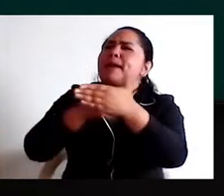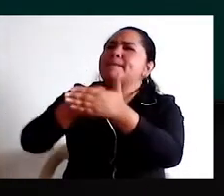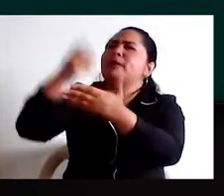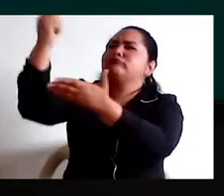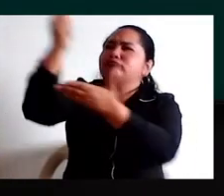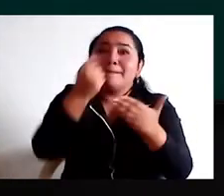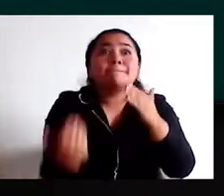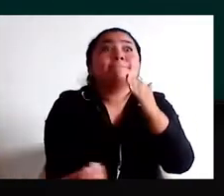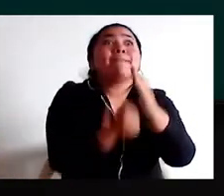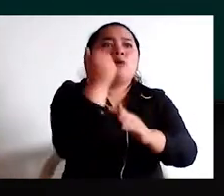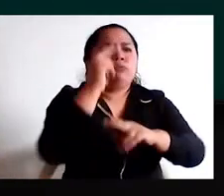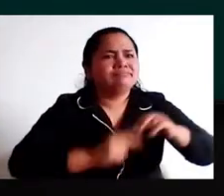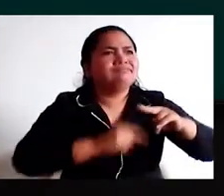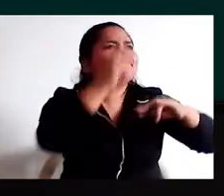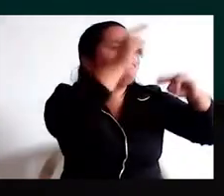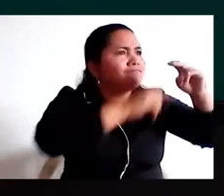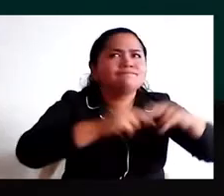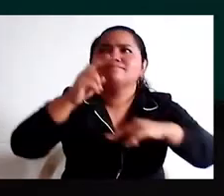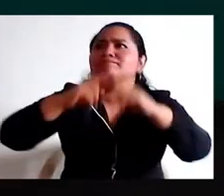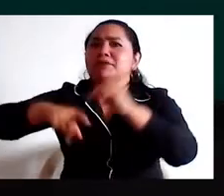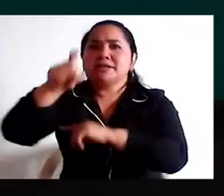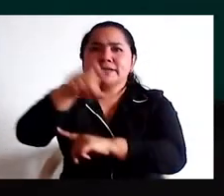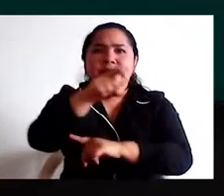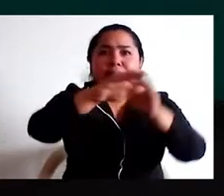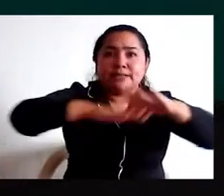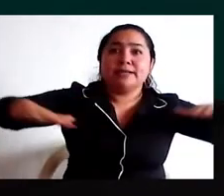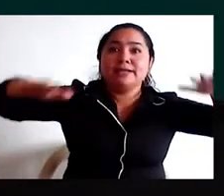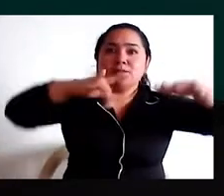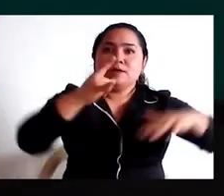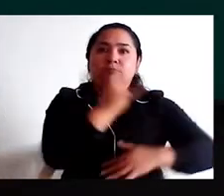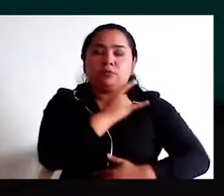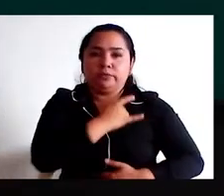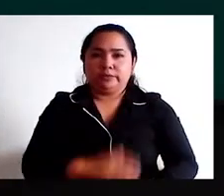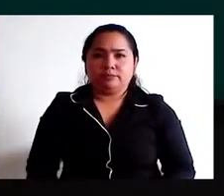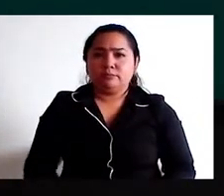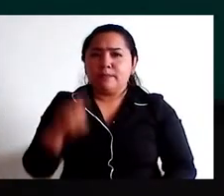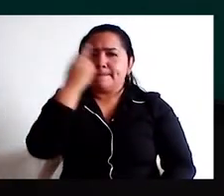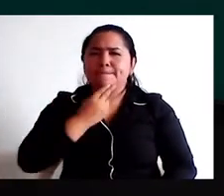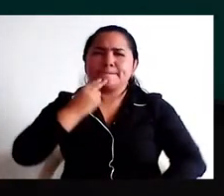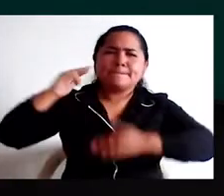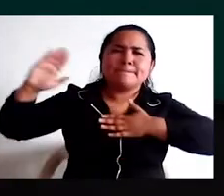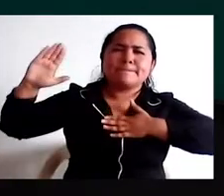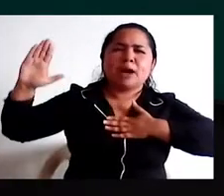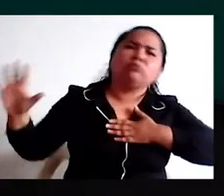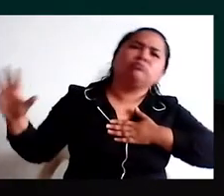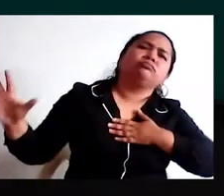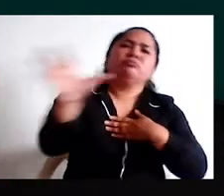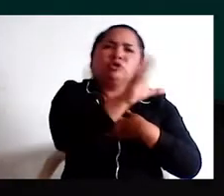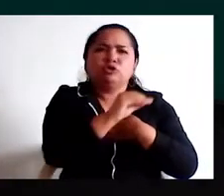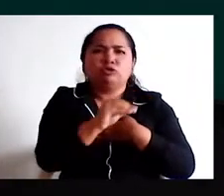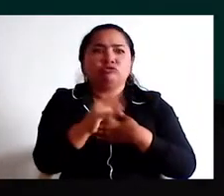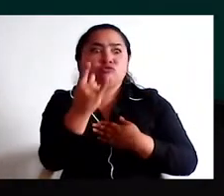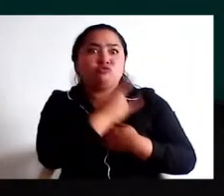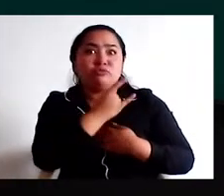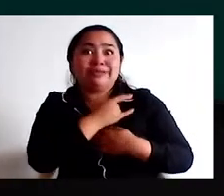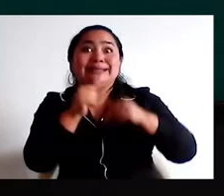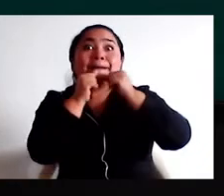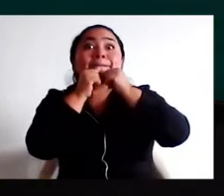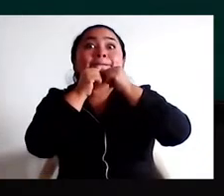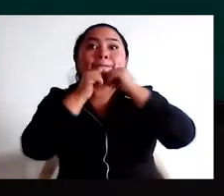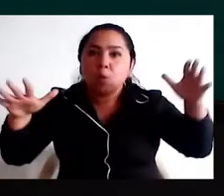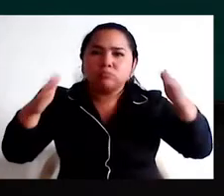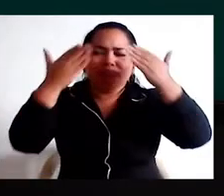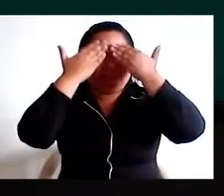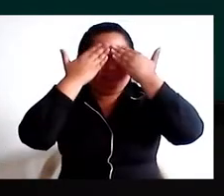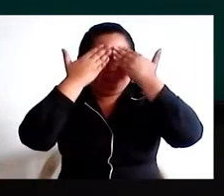consecución de recursos para nueva infraestructura necesaria dentro de los espacios universitarios me comprometo con todos ustedes a mantener a la